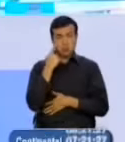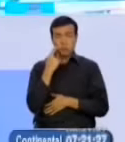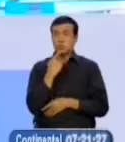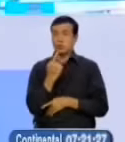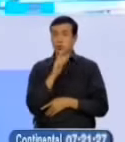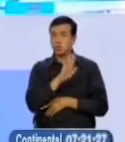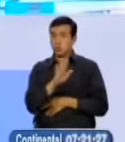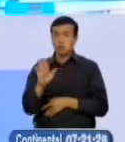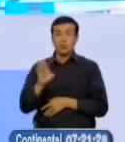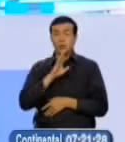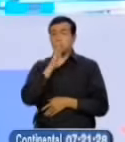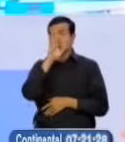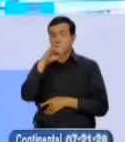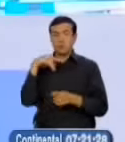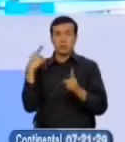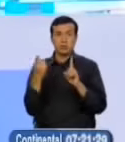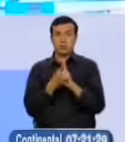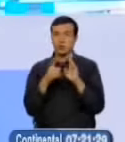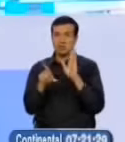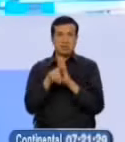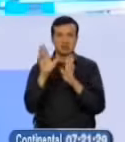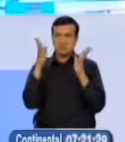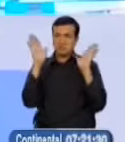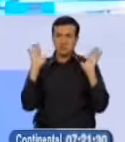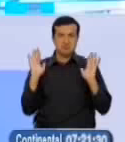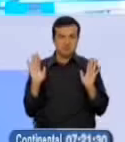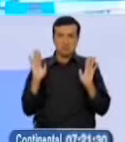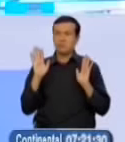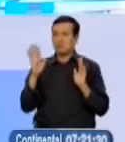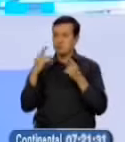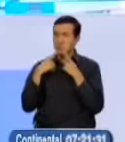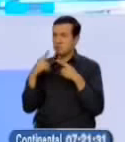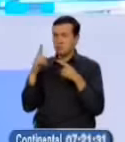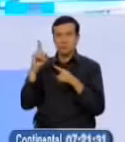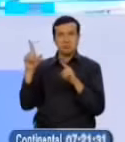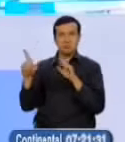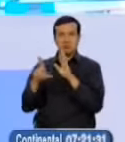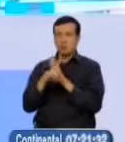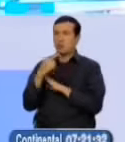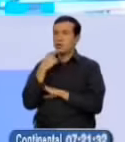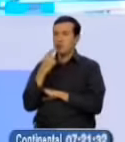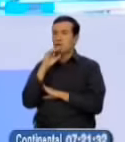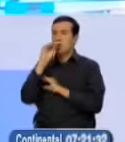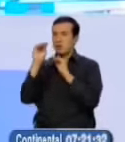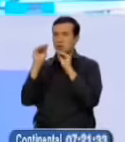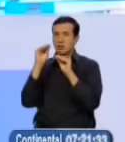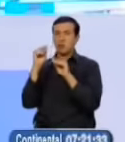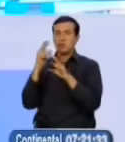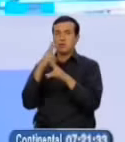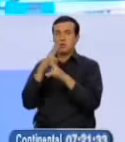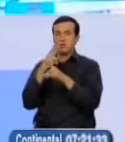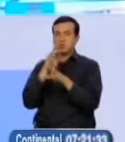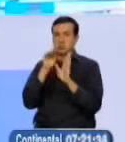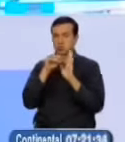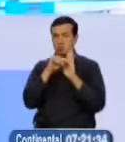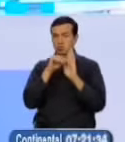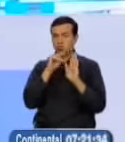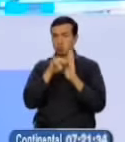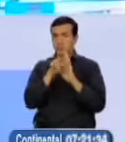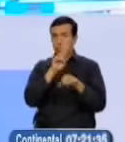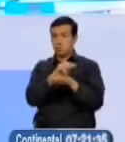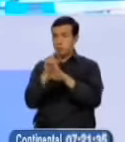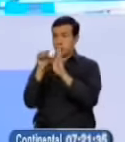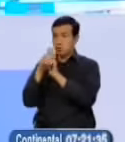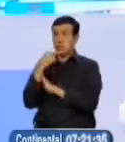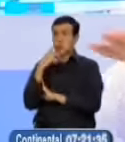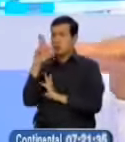han puesto siempre, primero no querían ley. Ellos fueron muy claros, enfáticos, así se lo hicieron conocer al ex super de bancos, Pedro Solines, no querían ley porque